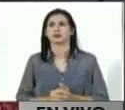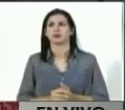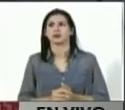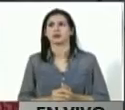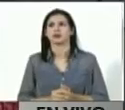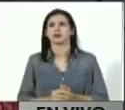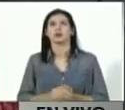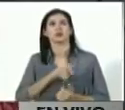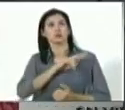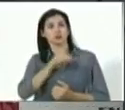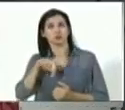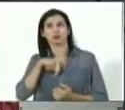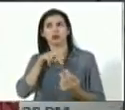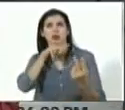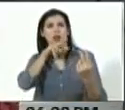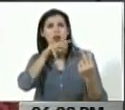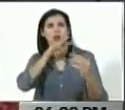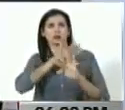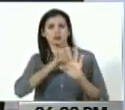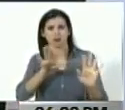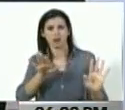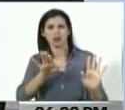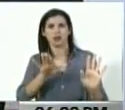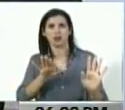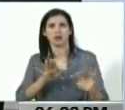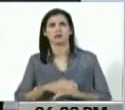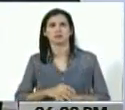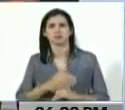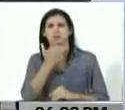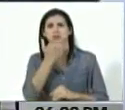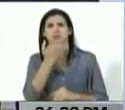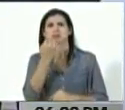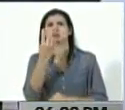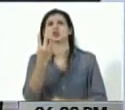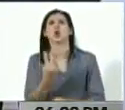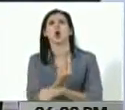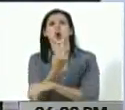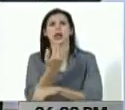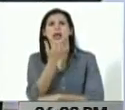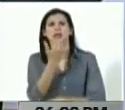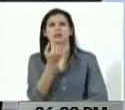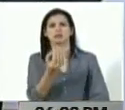Hemos estado conversando, bueno, casi 2 horas, ¿verdad?